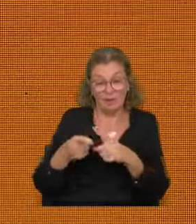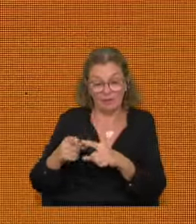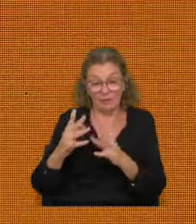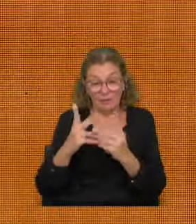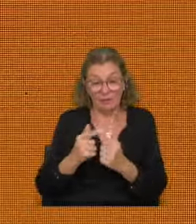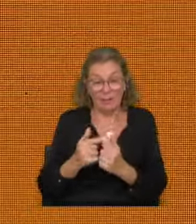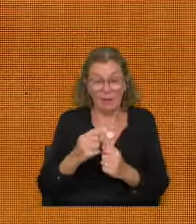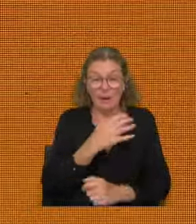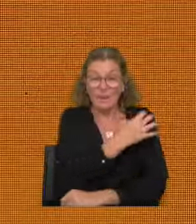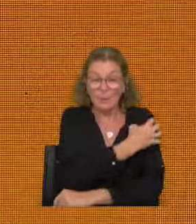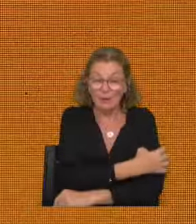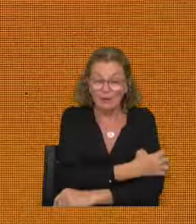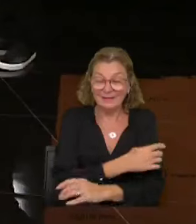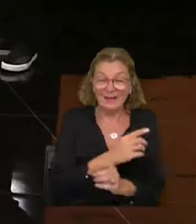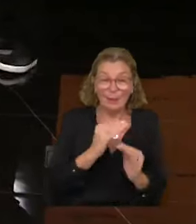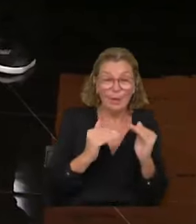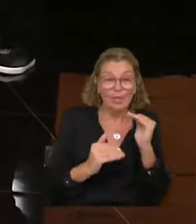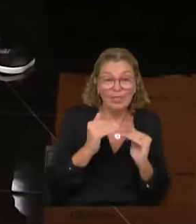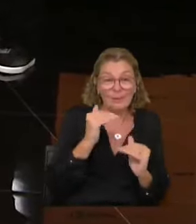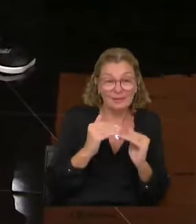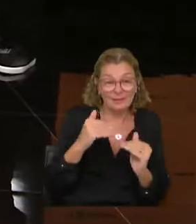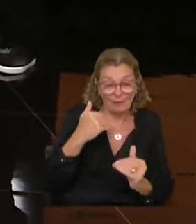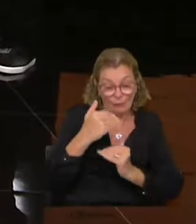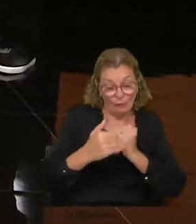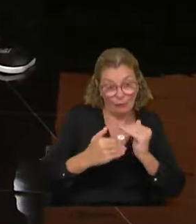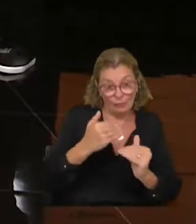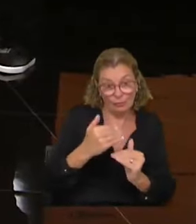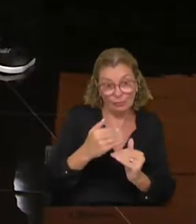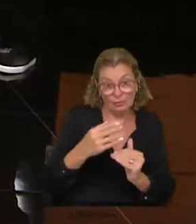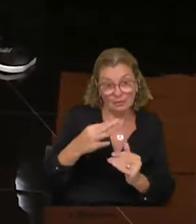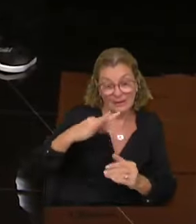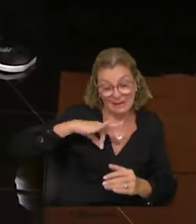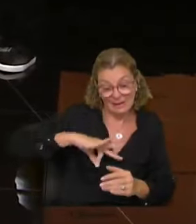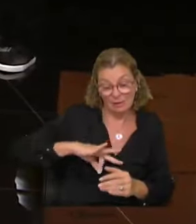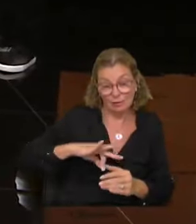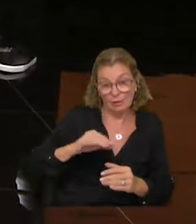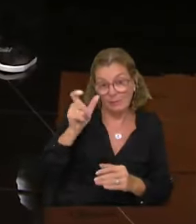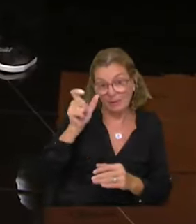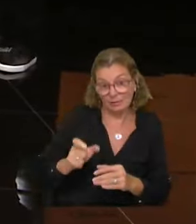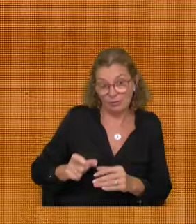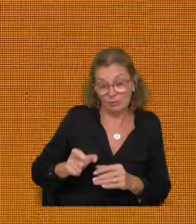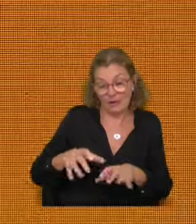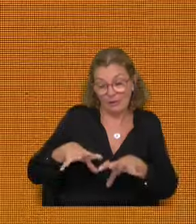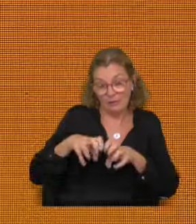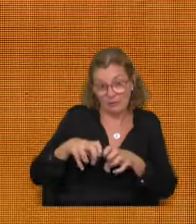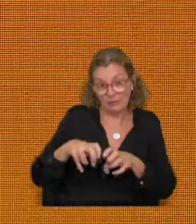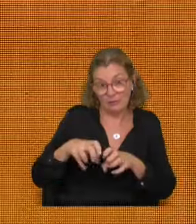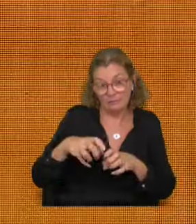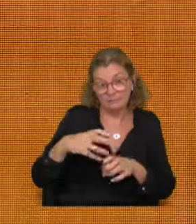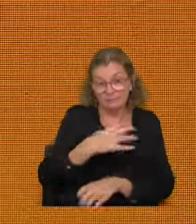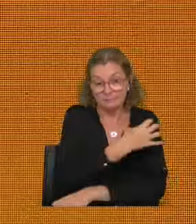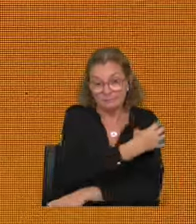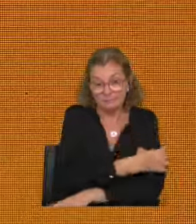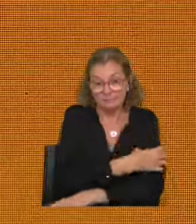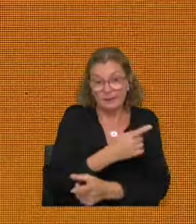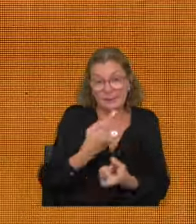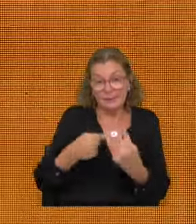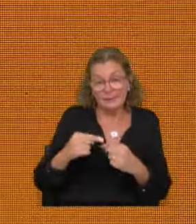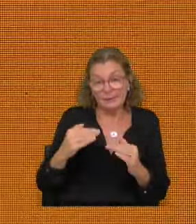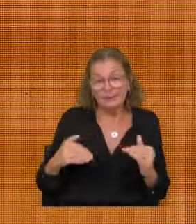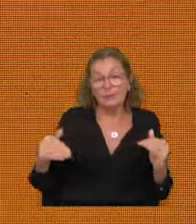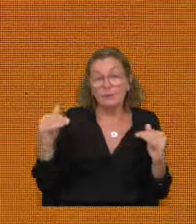Depende para de de su evolución no de los ingresos de las personas en situación eh de pobreza mientras que la